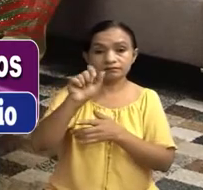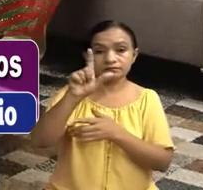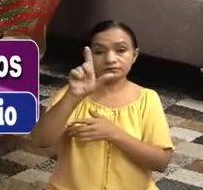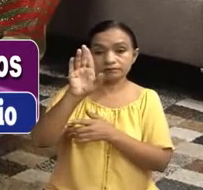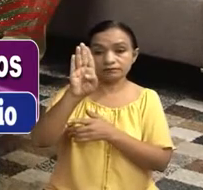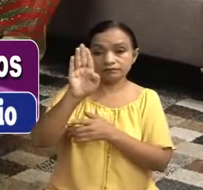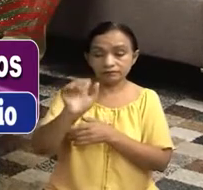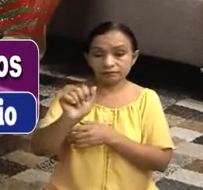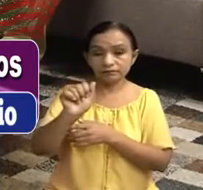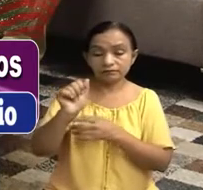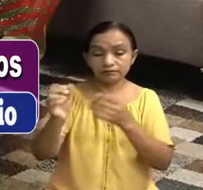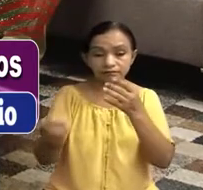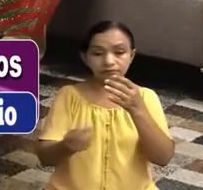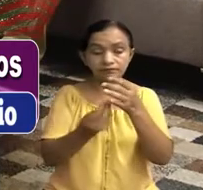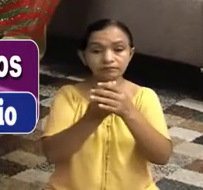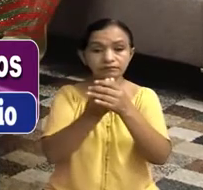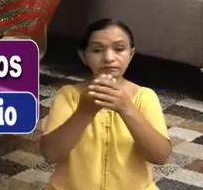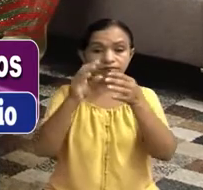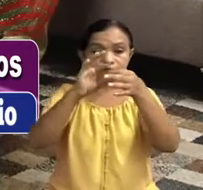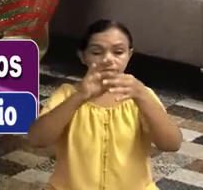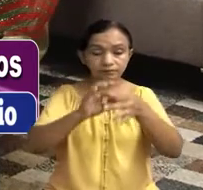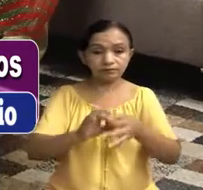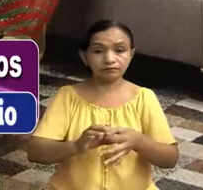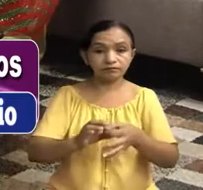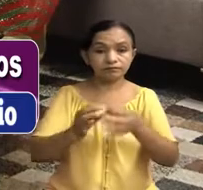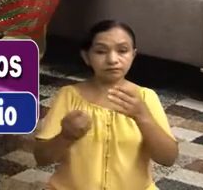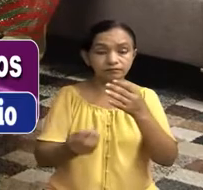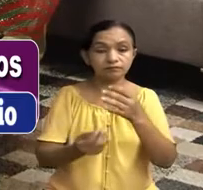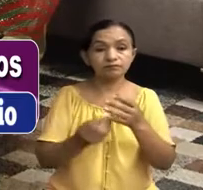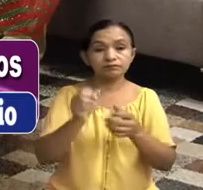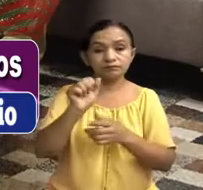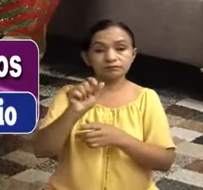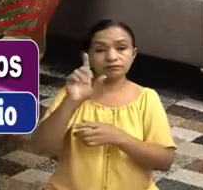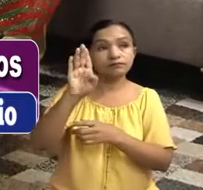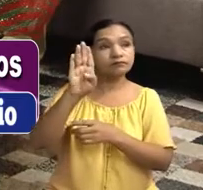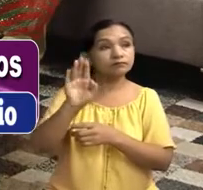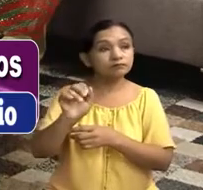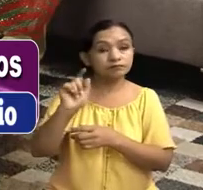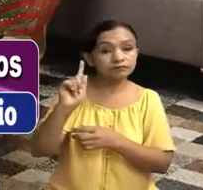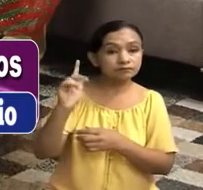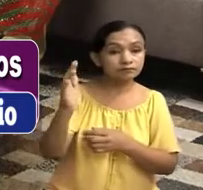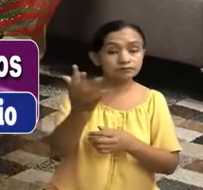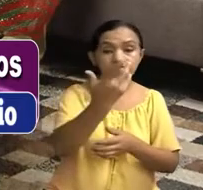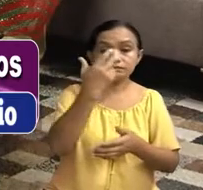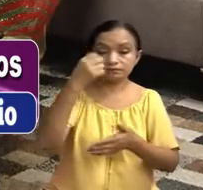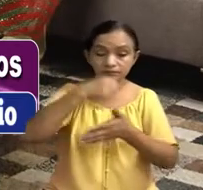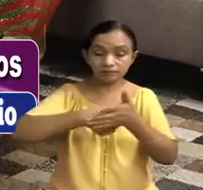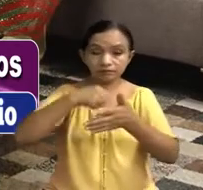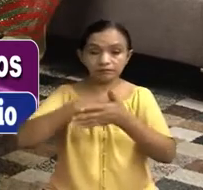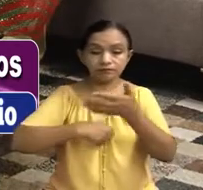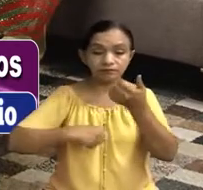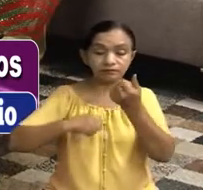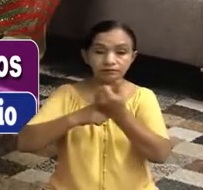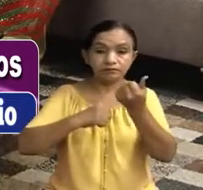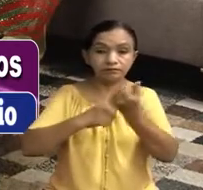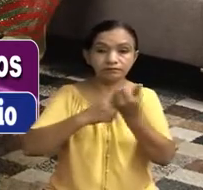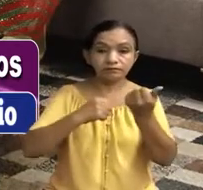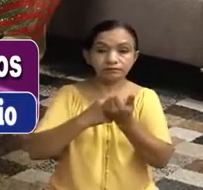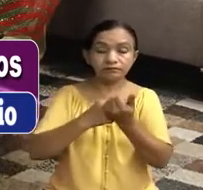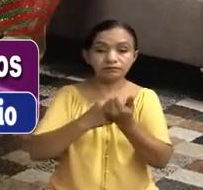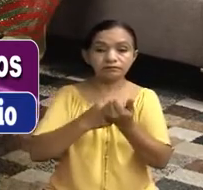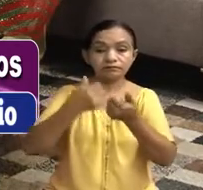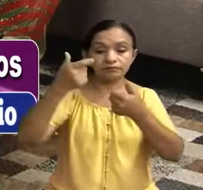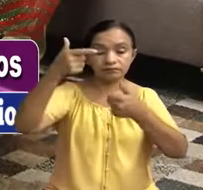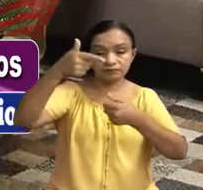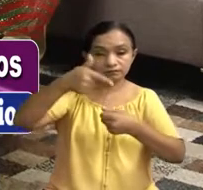integración solidaria que se construye a partir del ALBA, sí, sí, ¿verdad? Todo el esfuerzo de cooperación con el petróleo,